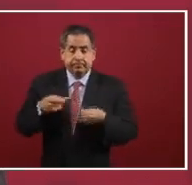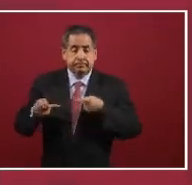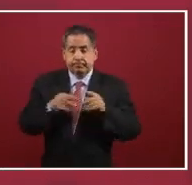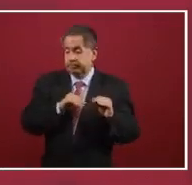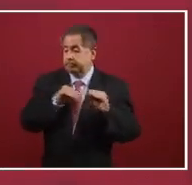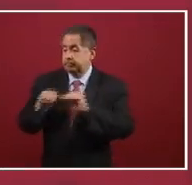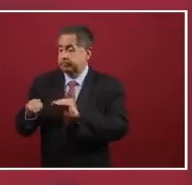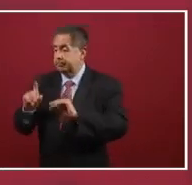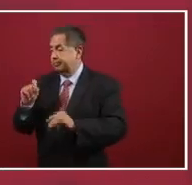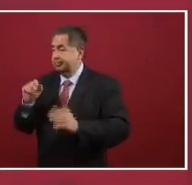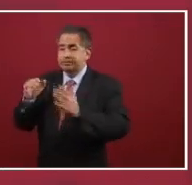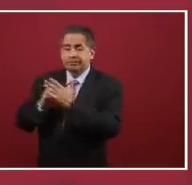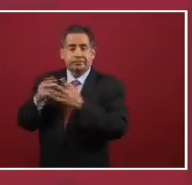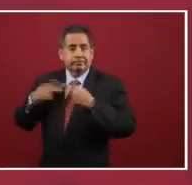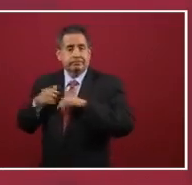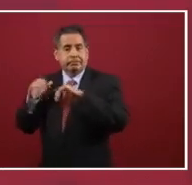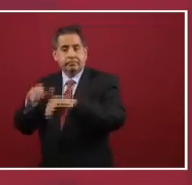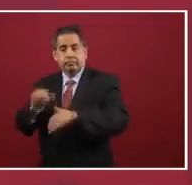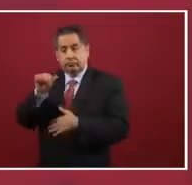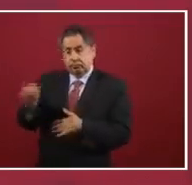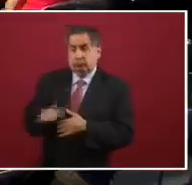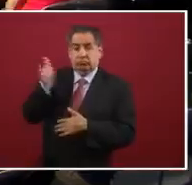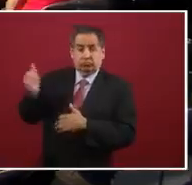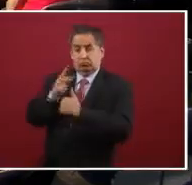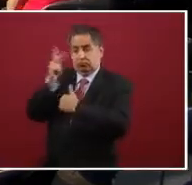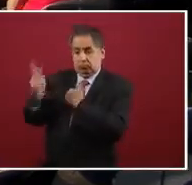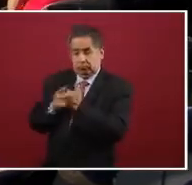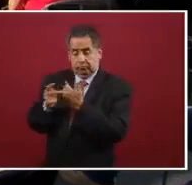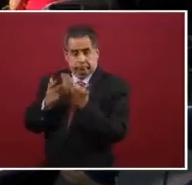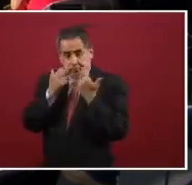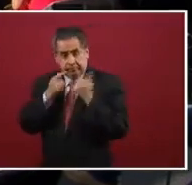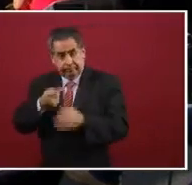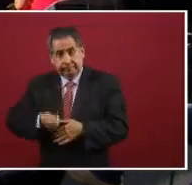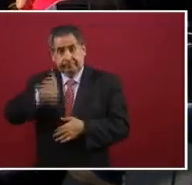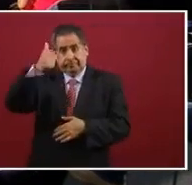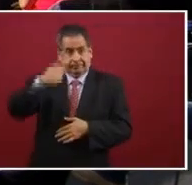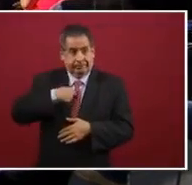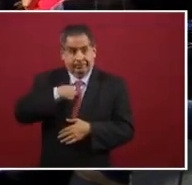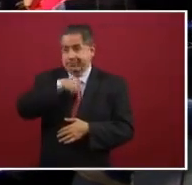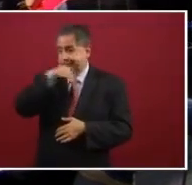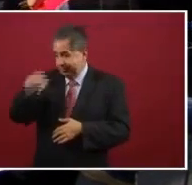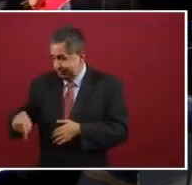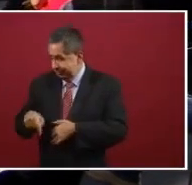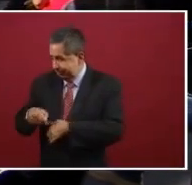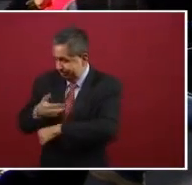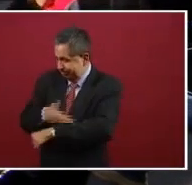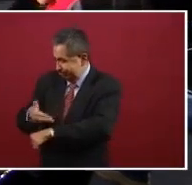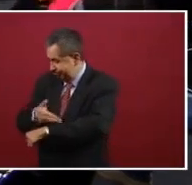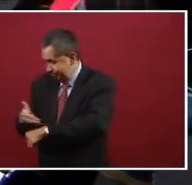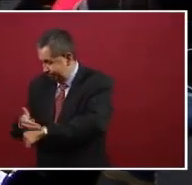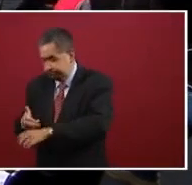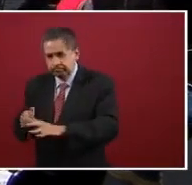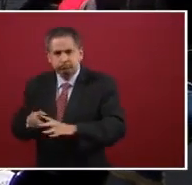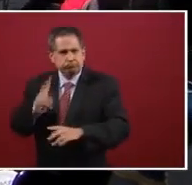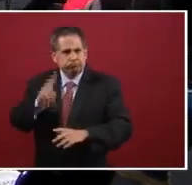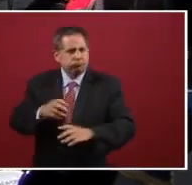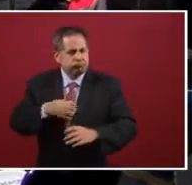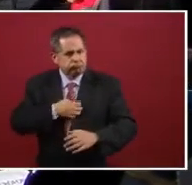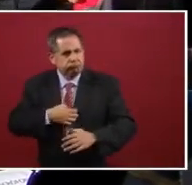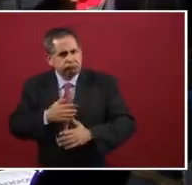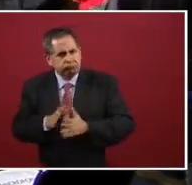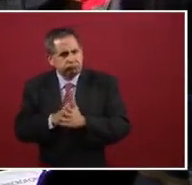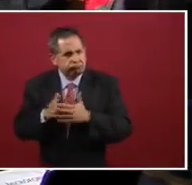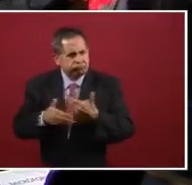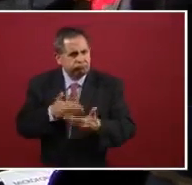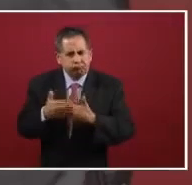20,000 personas en otro país. Es la primera vez que México va a hacer eso. Pero lo hacemos entusiasmados y con gusto,